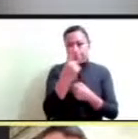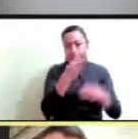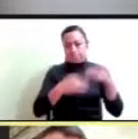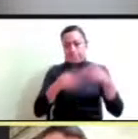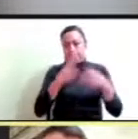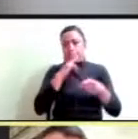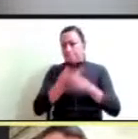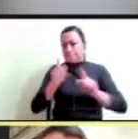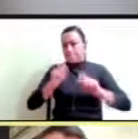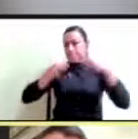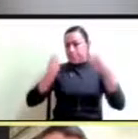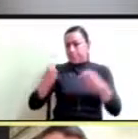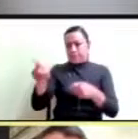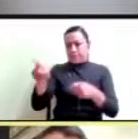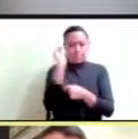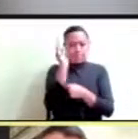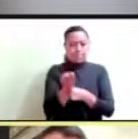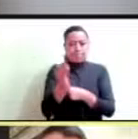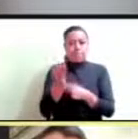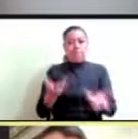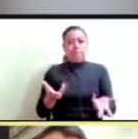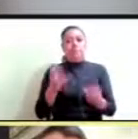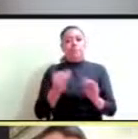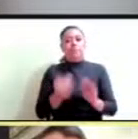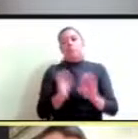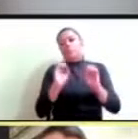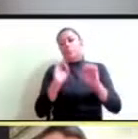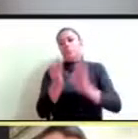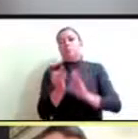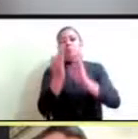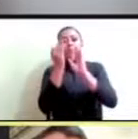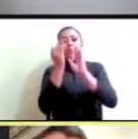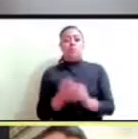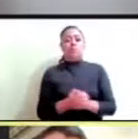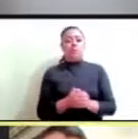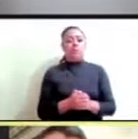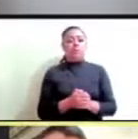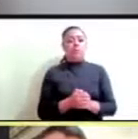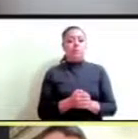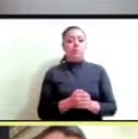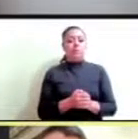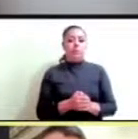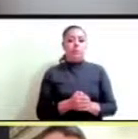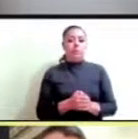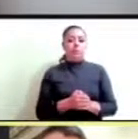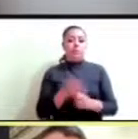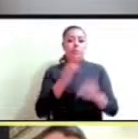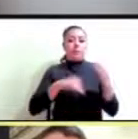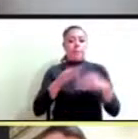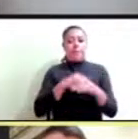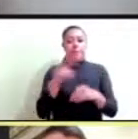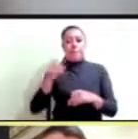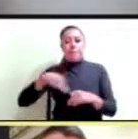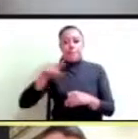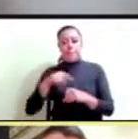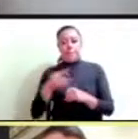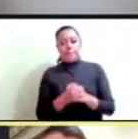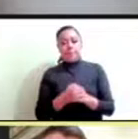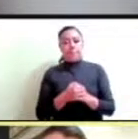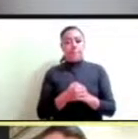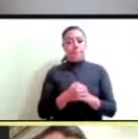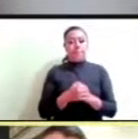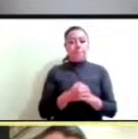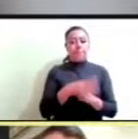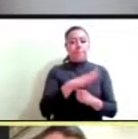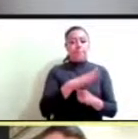asumen y que enfrentan y que pues se han convertido además en un peso